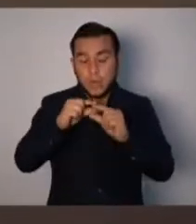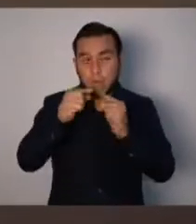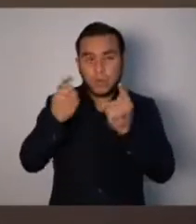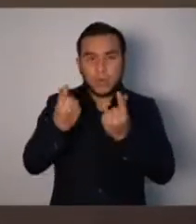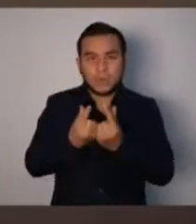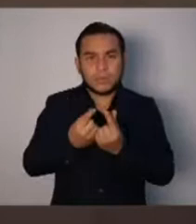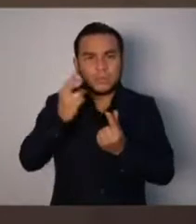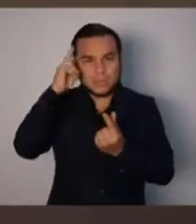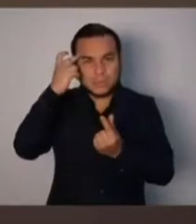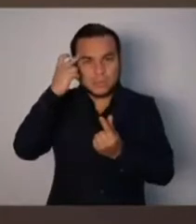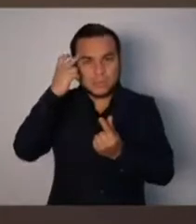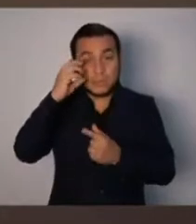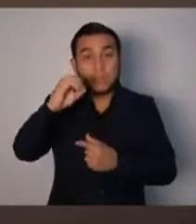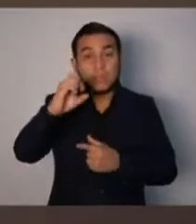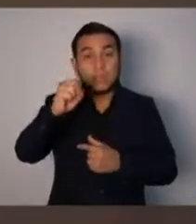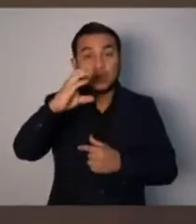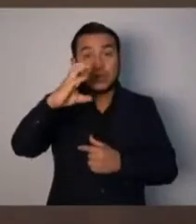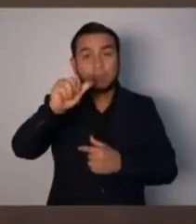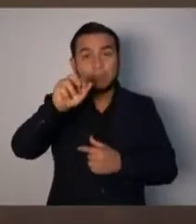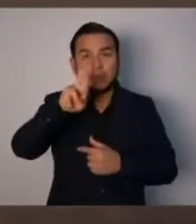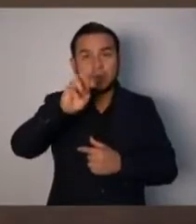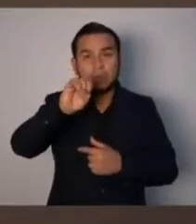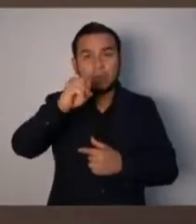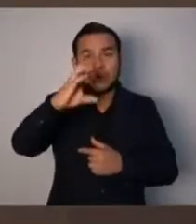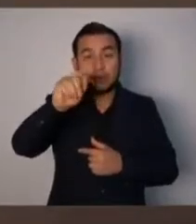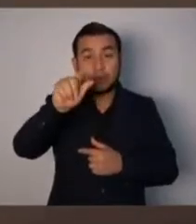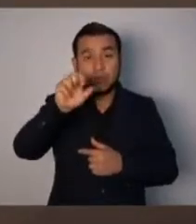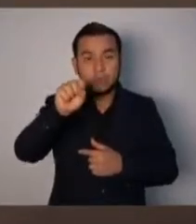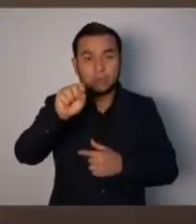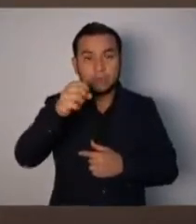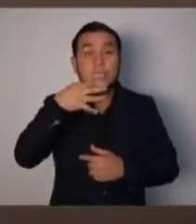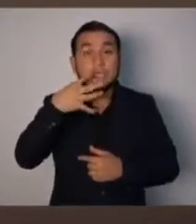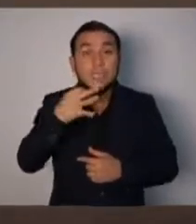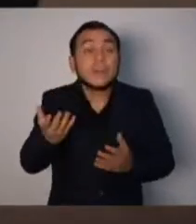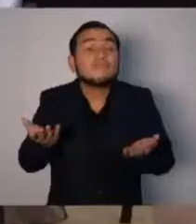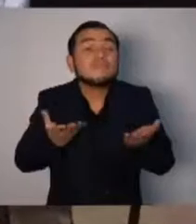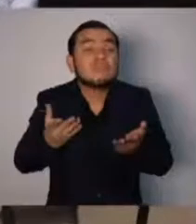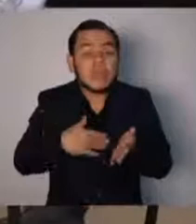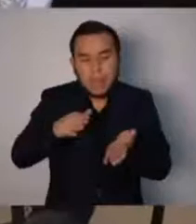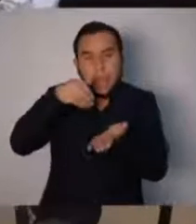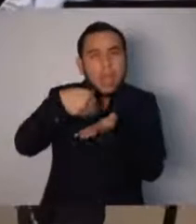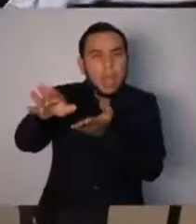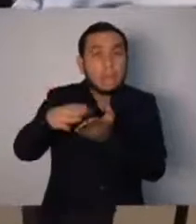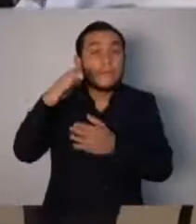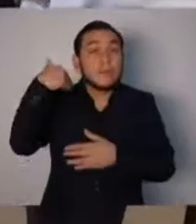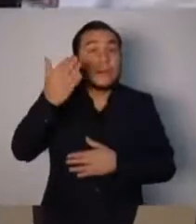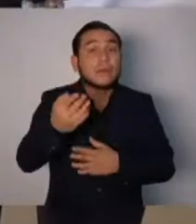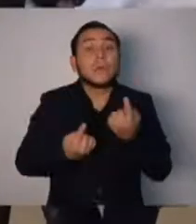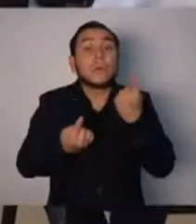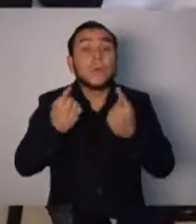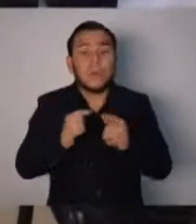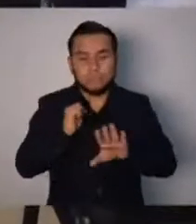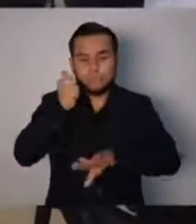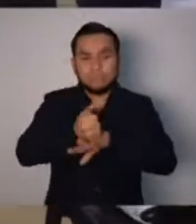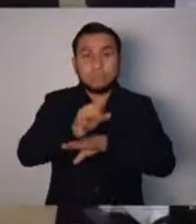quedado que le llamaban los oscar y sta solo creo que ya tres autos es auto salvo y lo sacaron y luego lo hicieron con los que formaron el